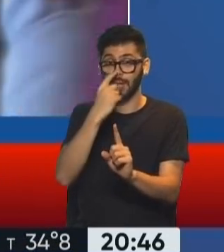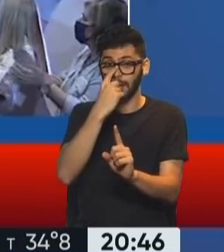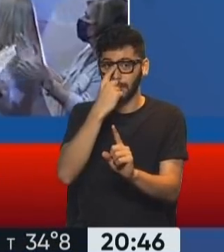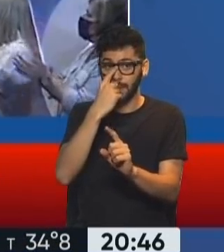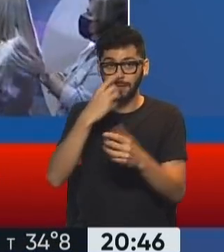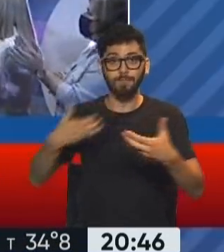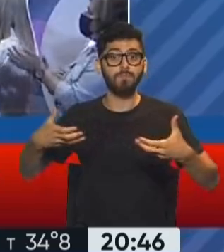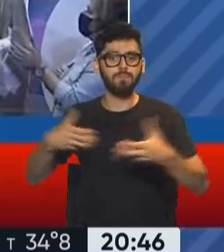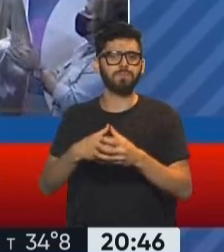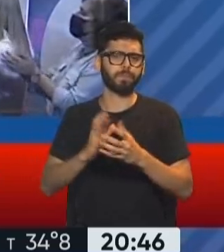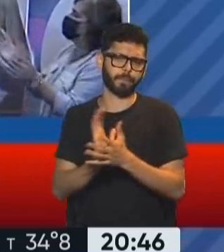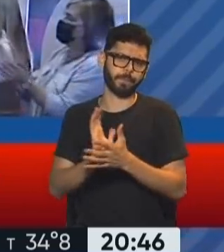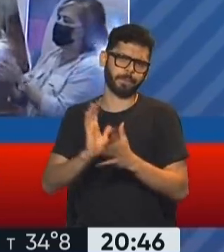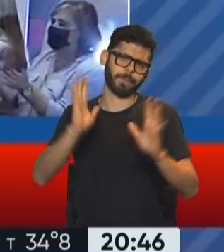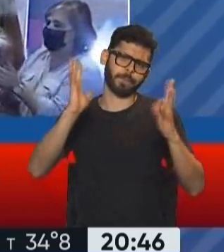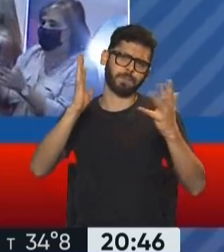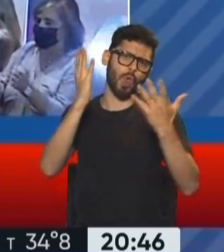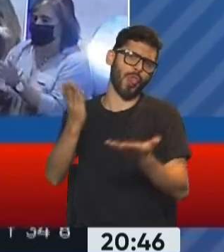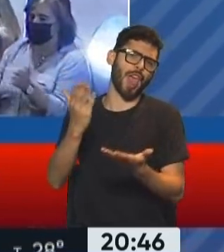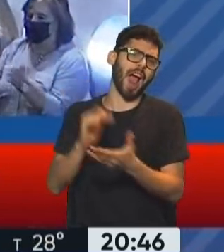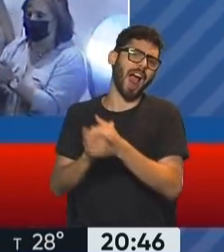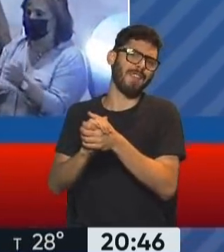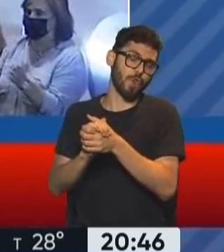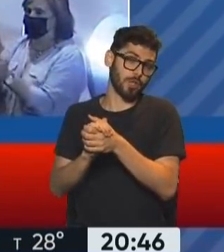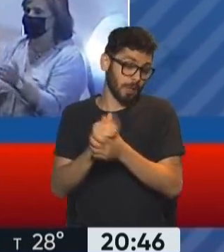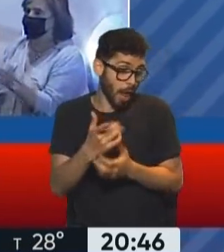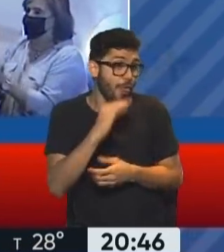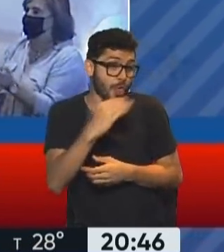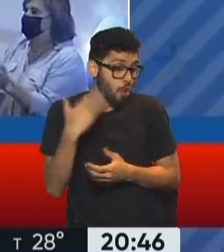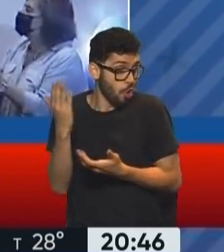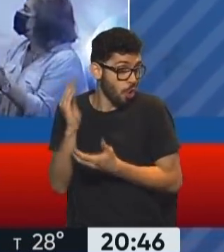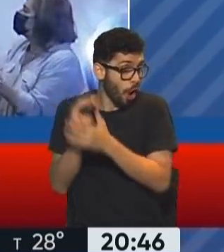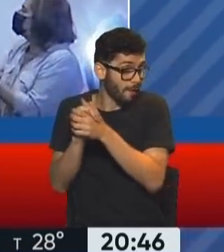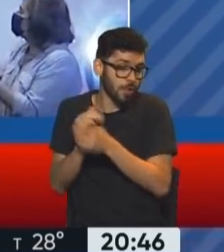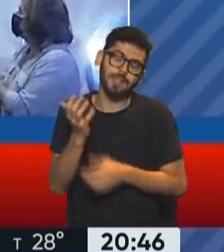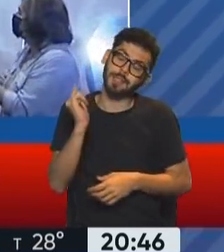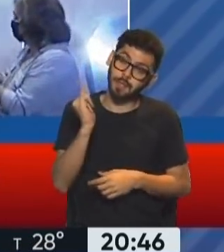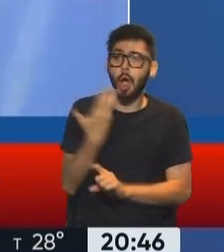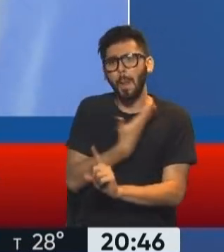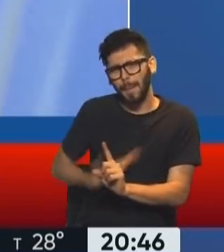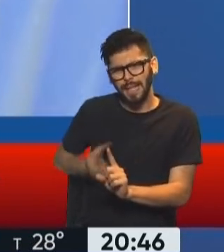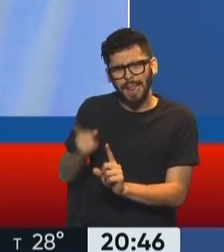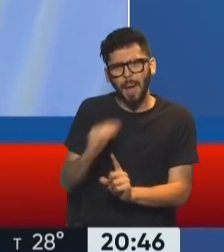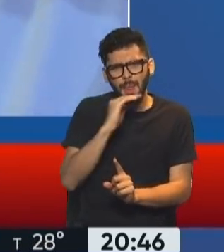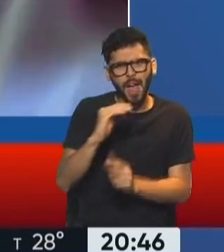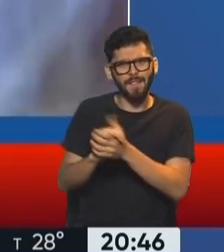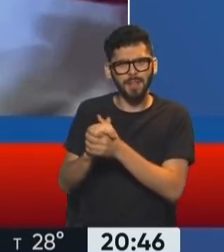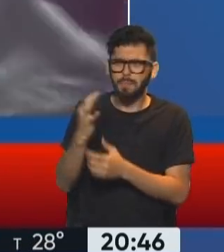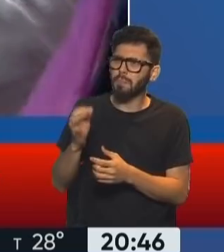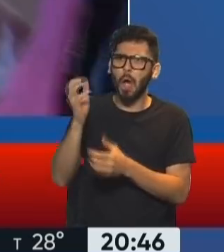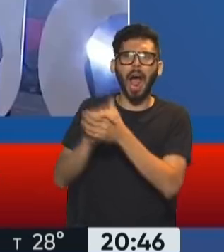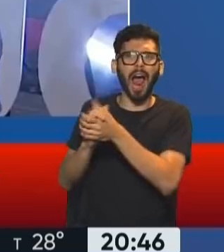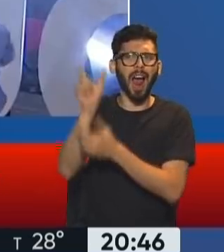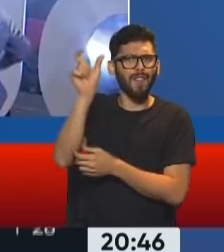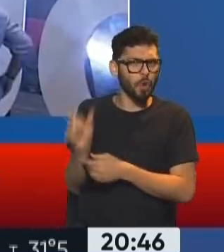alfonsinista. Totalmente. Es más, alfonsinista. lo nombró Alfonsín. Sí. El presidente también lo nombra. Sí. Lo nombran demasiado a Sí, Alfonsín.